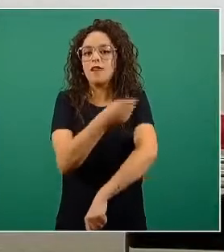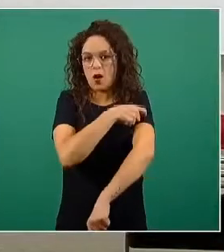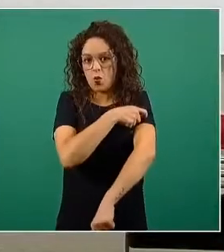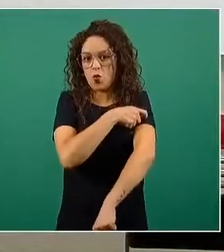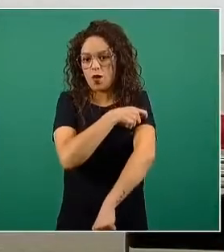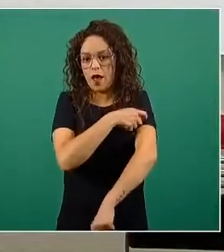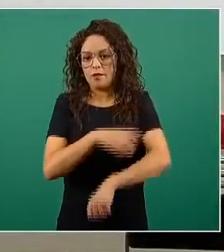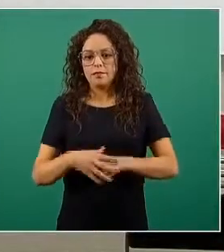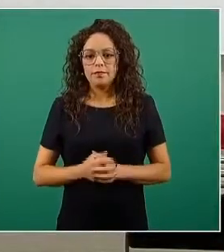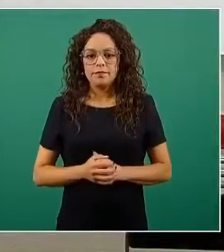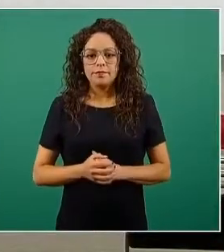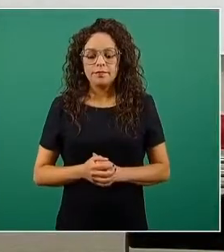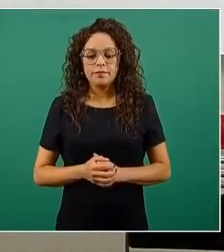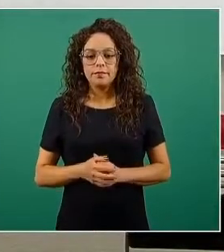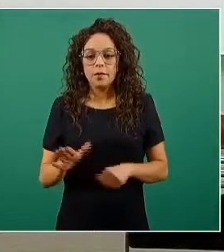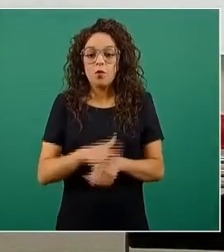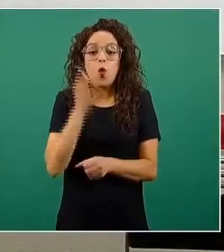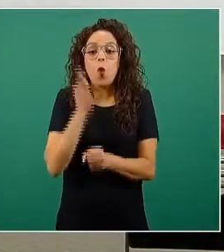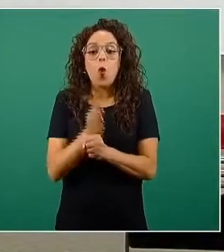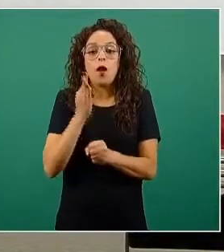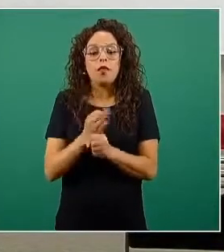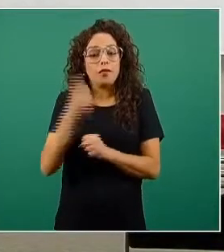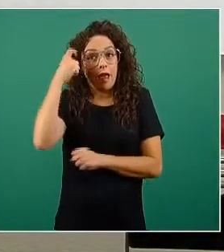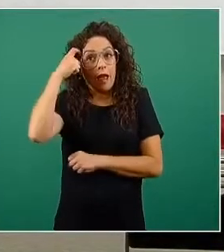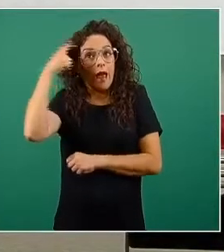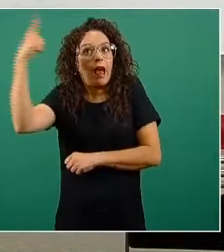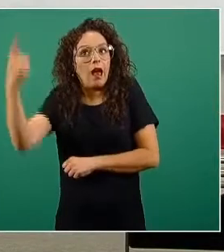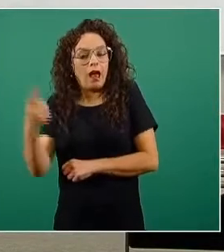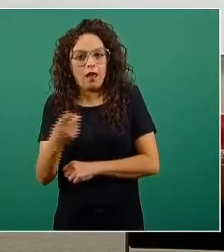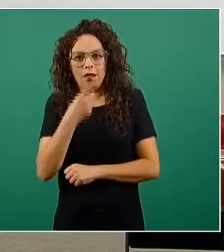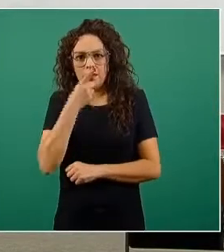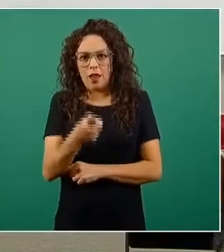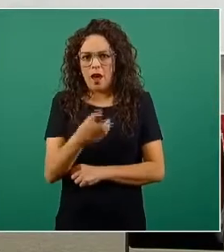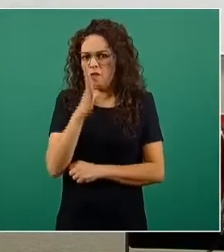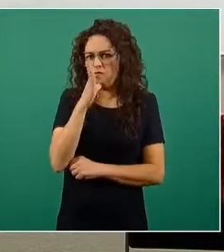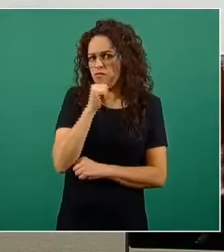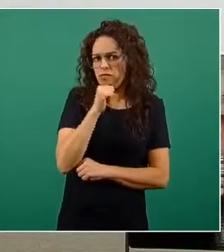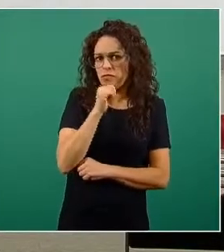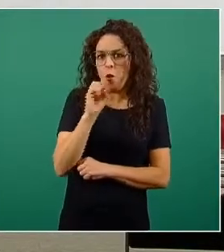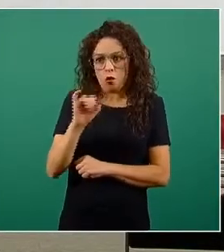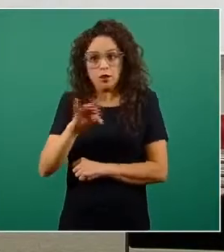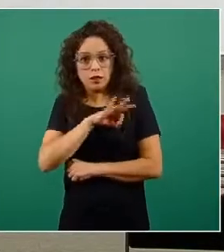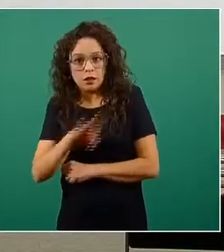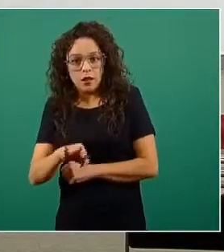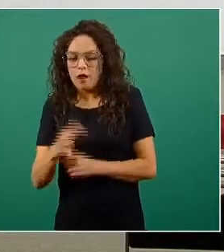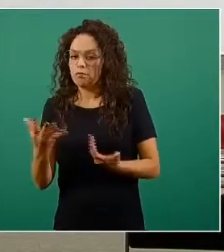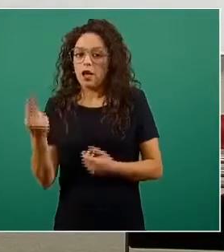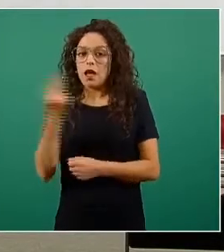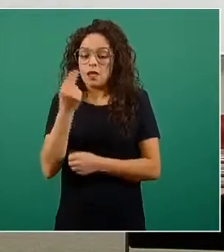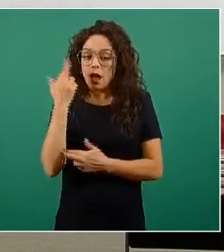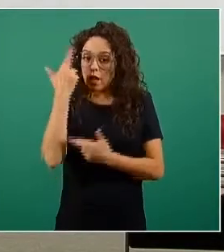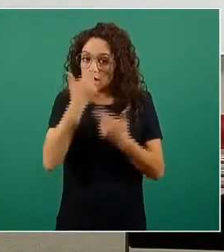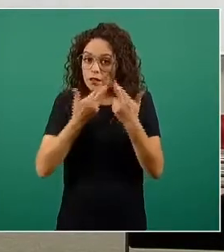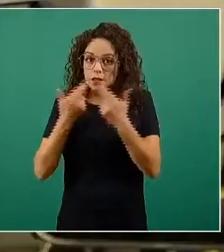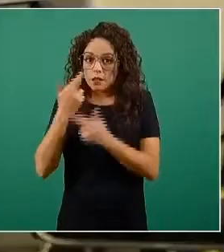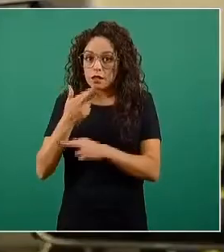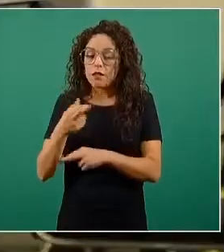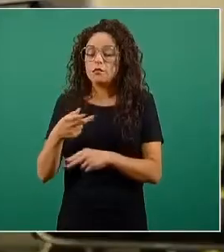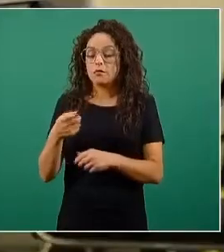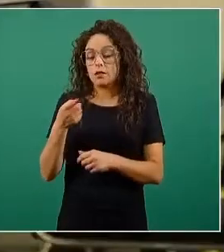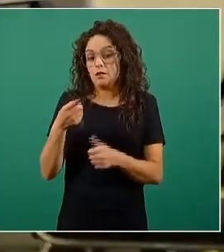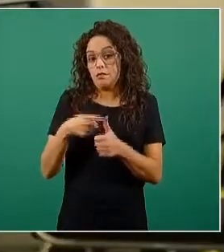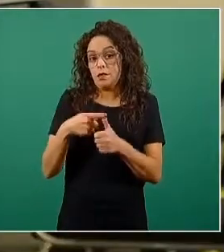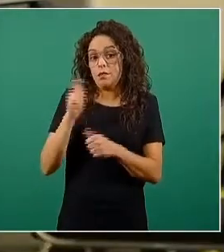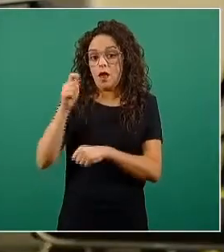vacunación, porque decir en este momento a la ligera sí se puede, no se puede, digo, se requiere una valoración médica